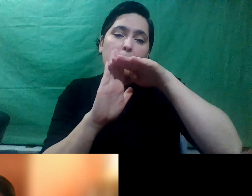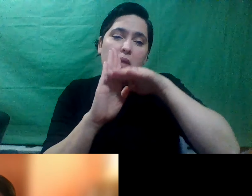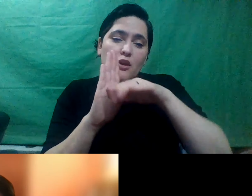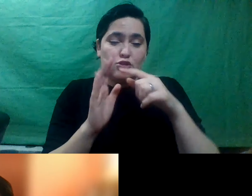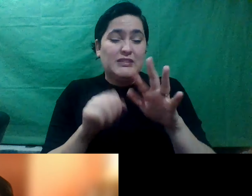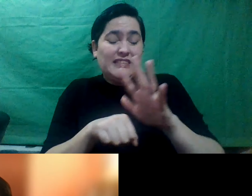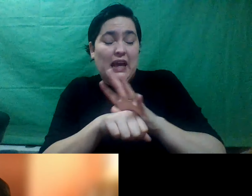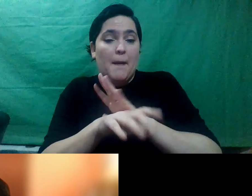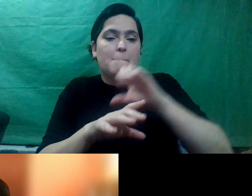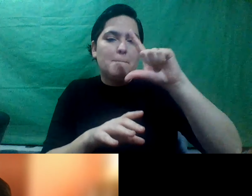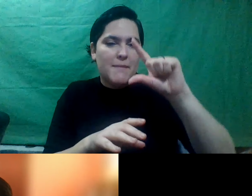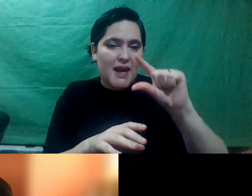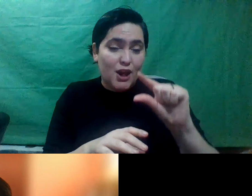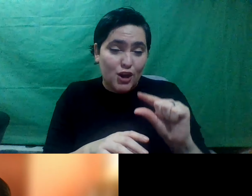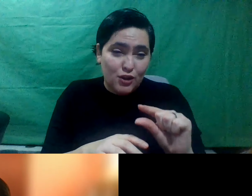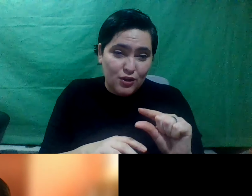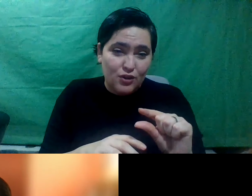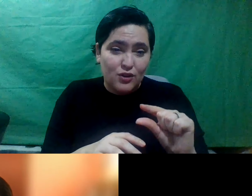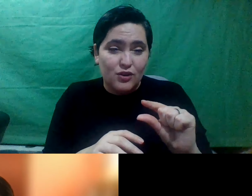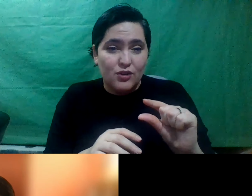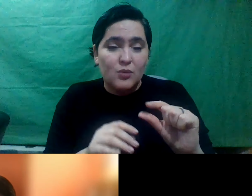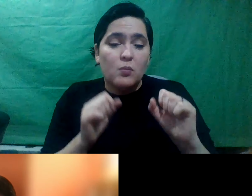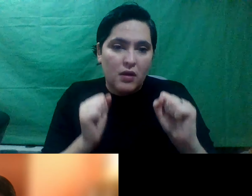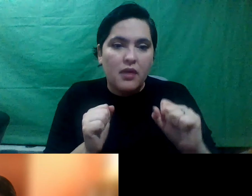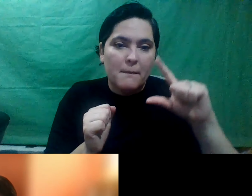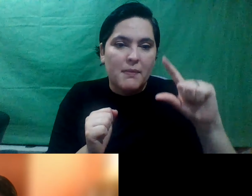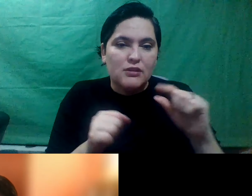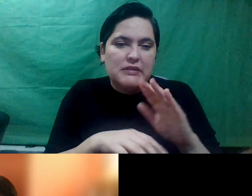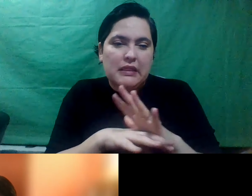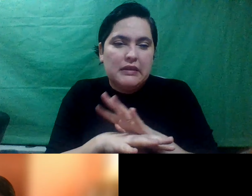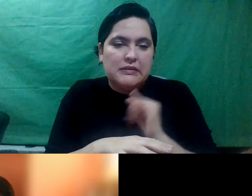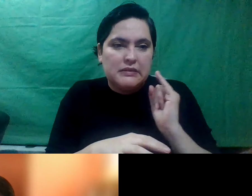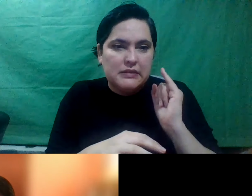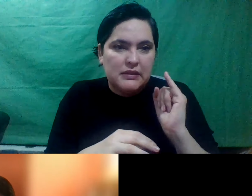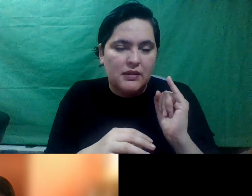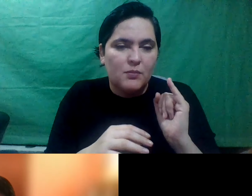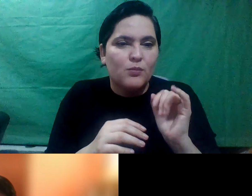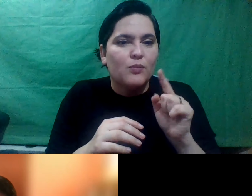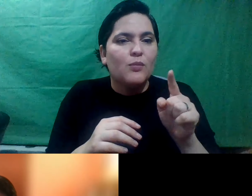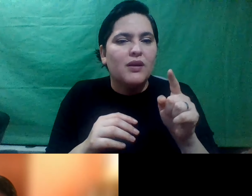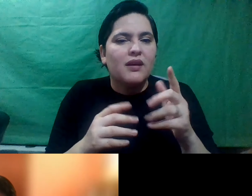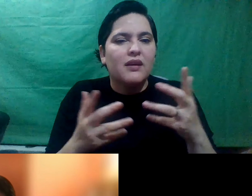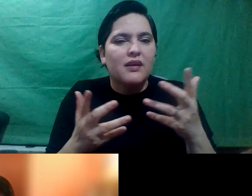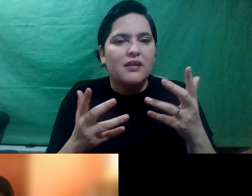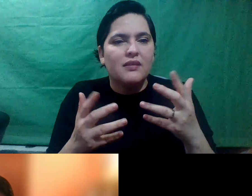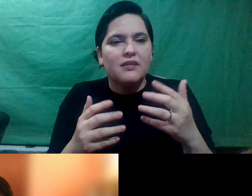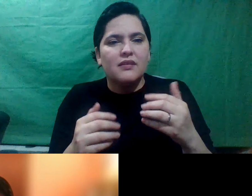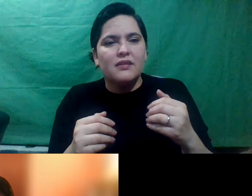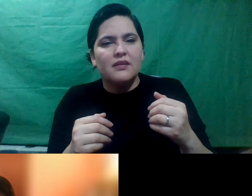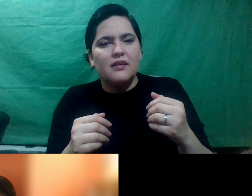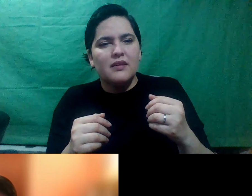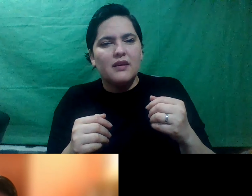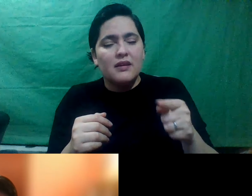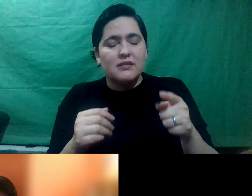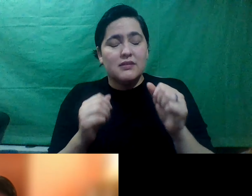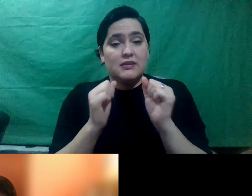sensoriales, y estos umbrales a los inputs sensoriales pueden bajar porque, digamos, la estructura interna de este espacio global se está como disipando de tal manera